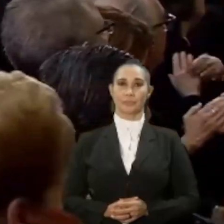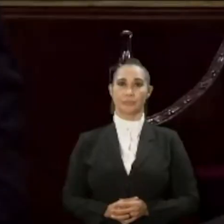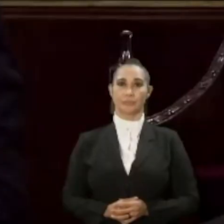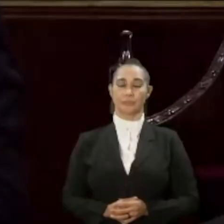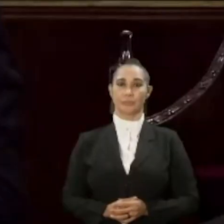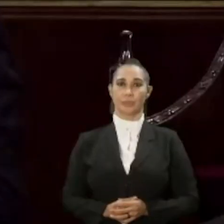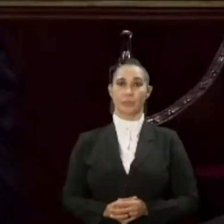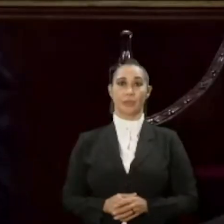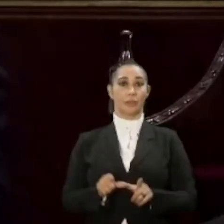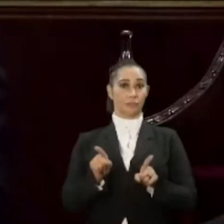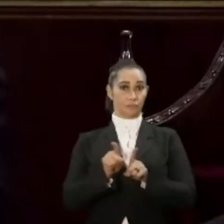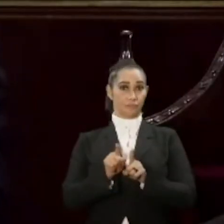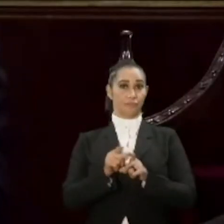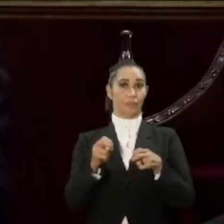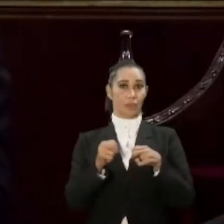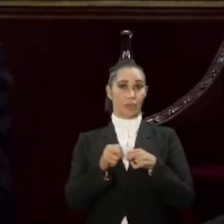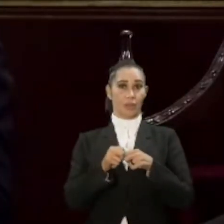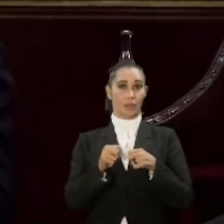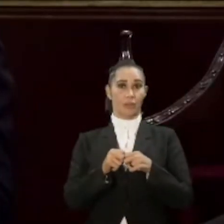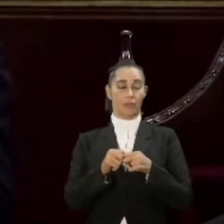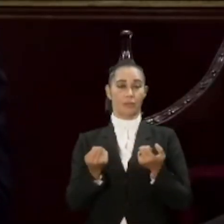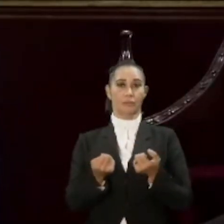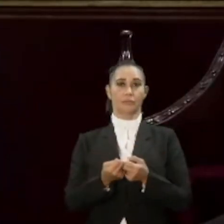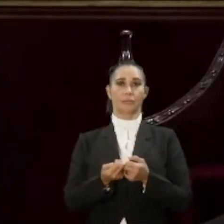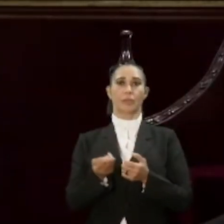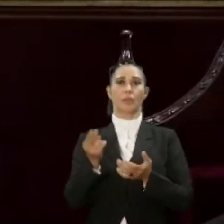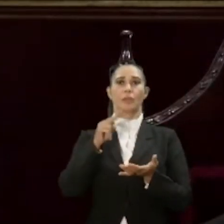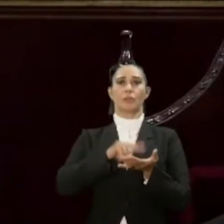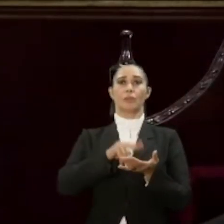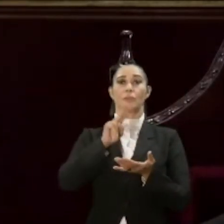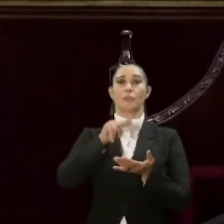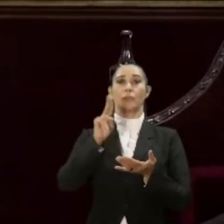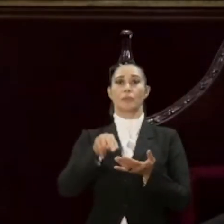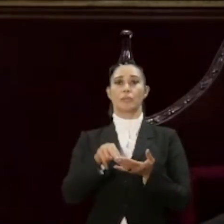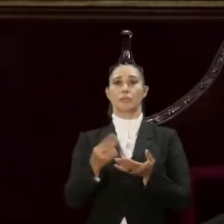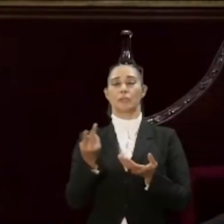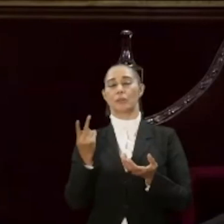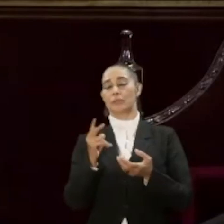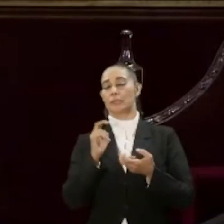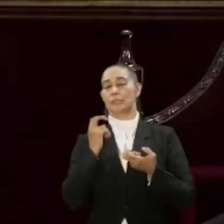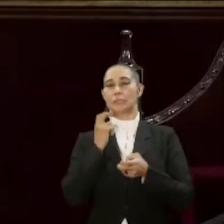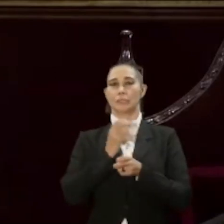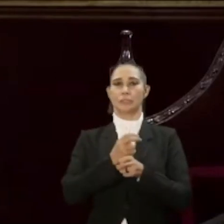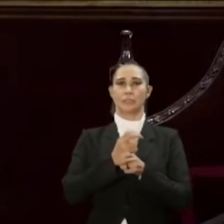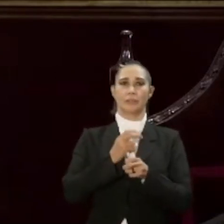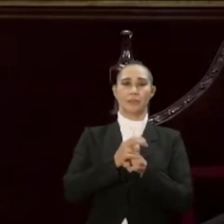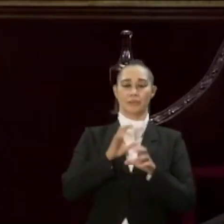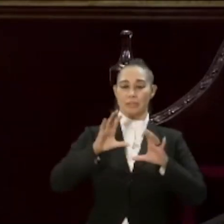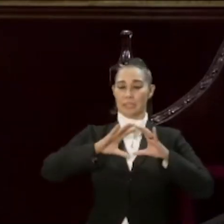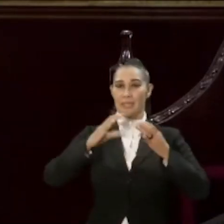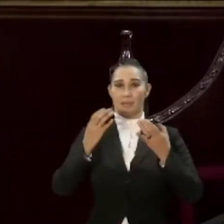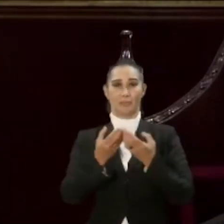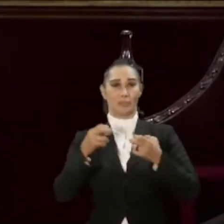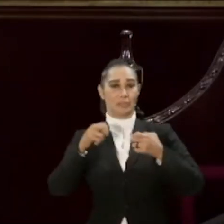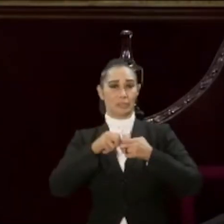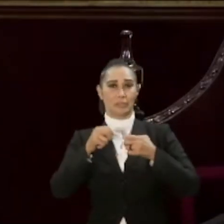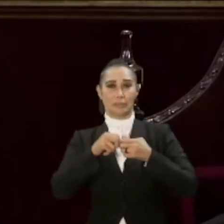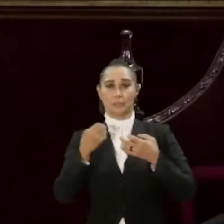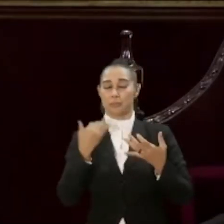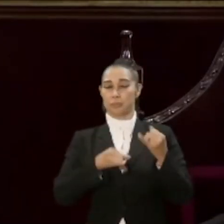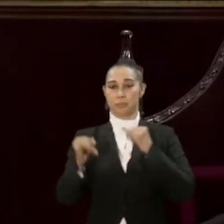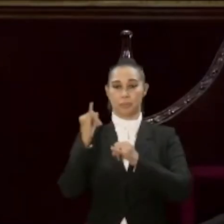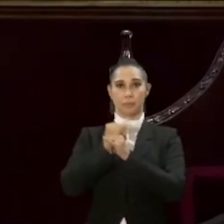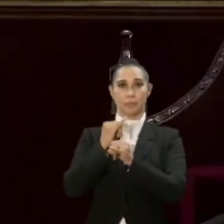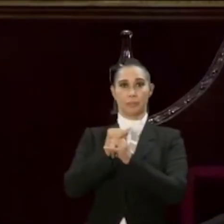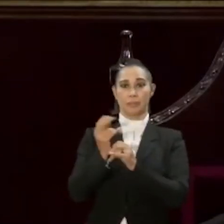En materia de energía, en 2022 sufrimos una crisis global sin precedentes en el mercado